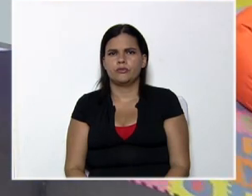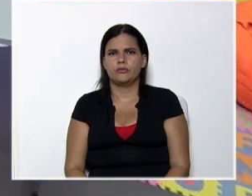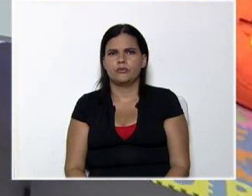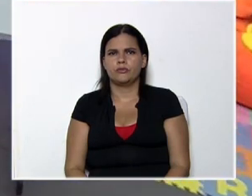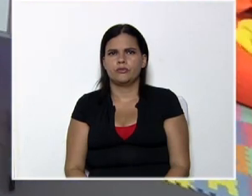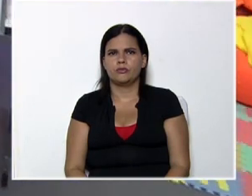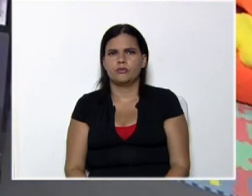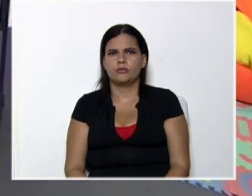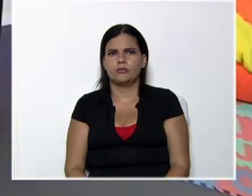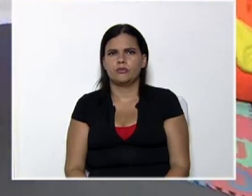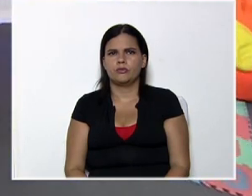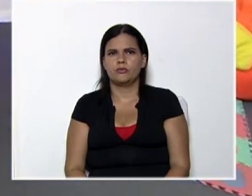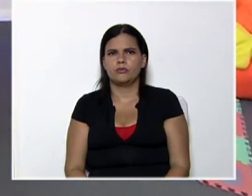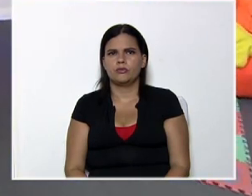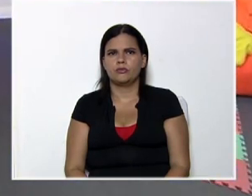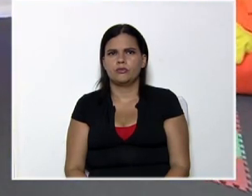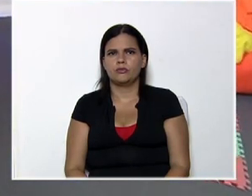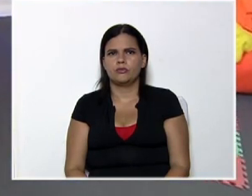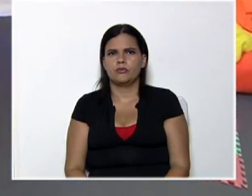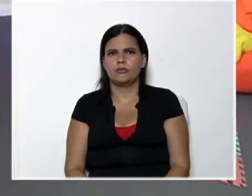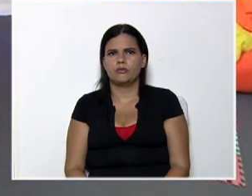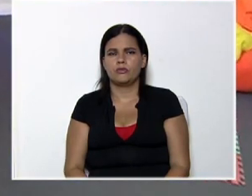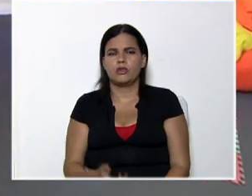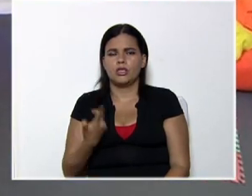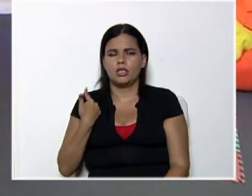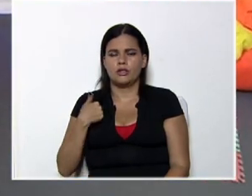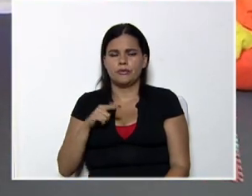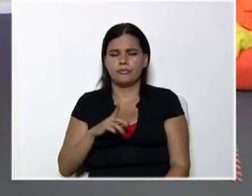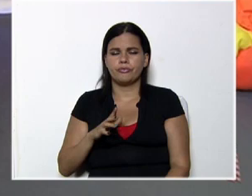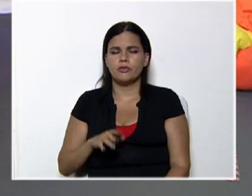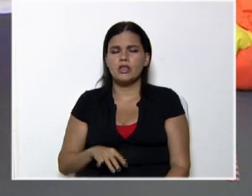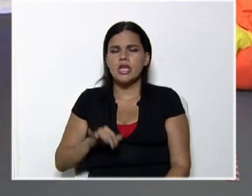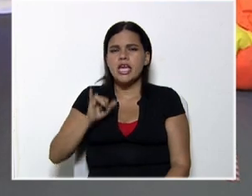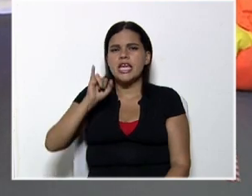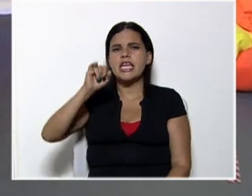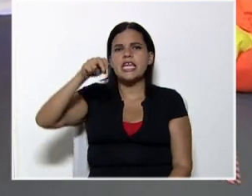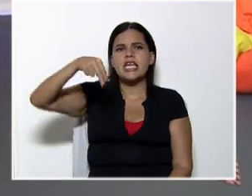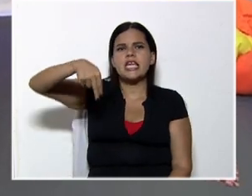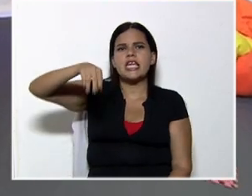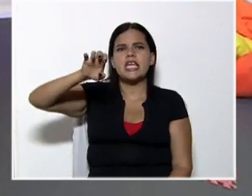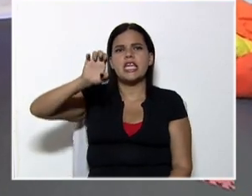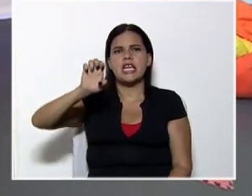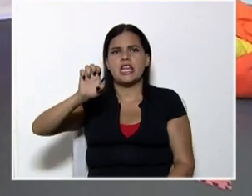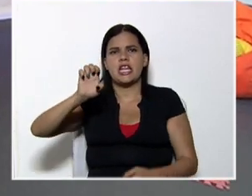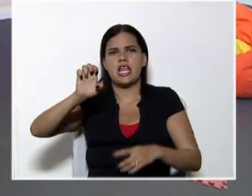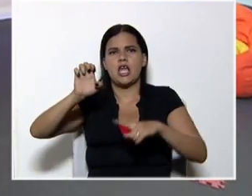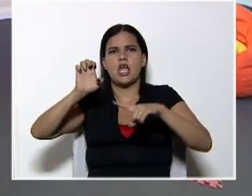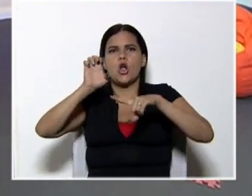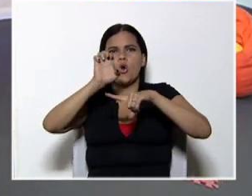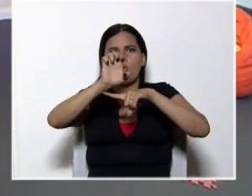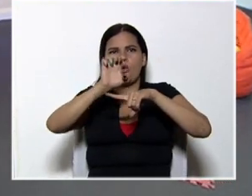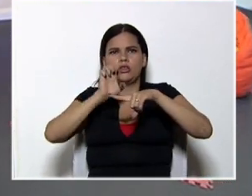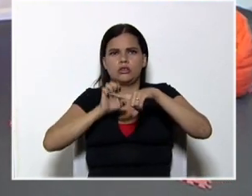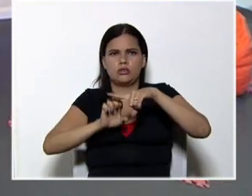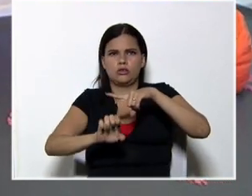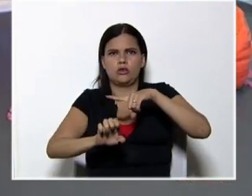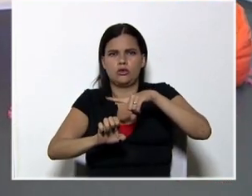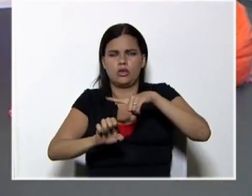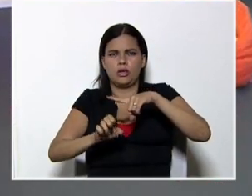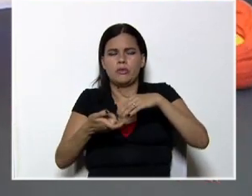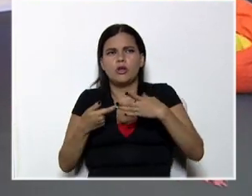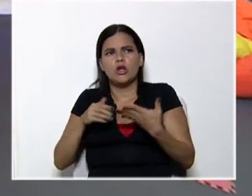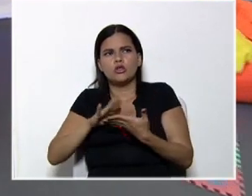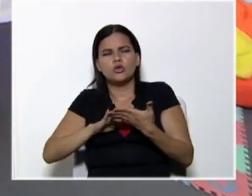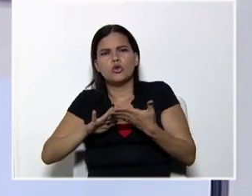Tenemos que una inecuación, en vez de darnos un resultado exacto, nos va a